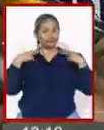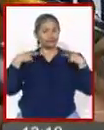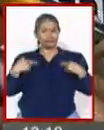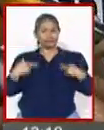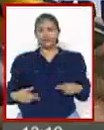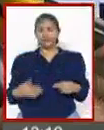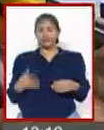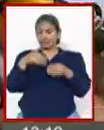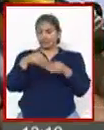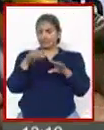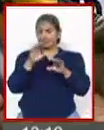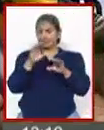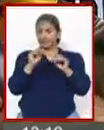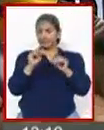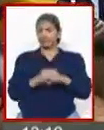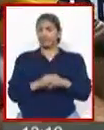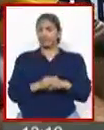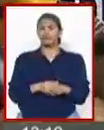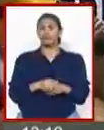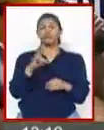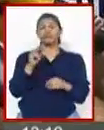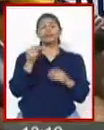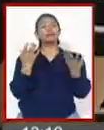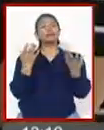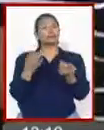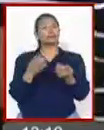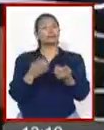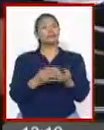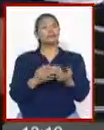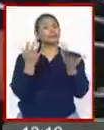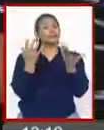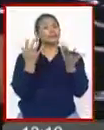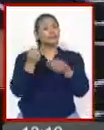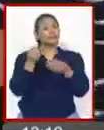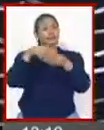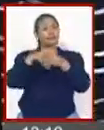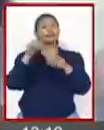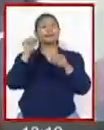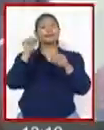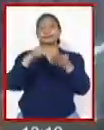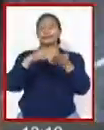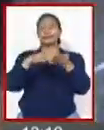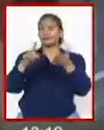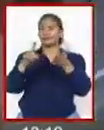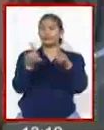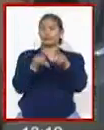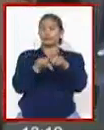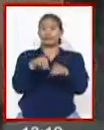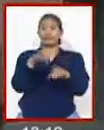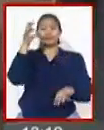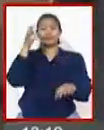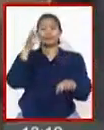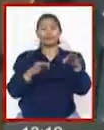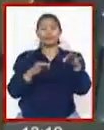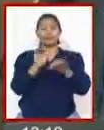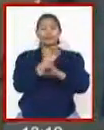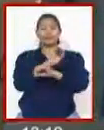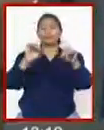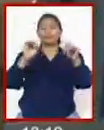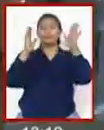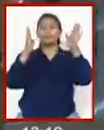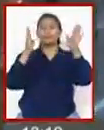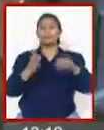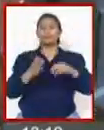mi voto no vale. Y eso no es lo que queremos. Los bolivianos queremos que mi voto sí valga, incluso si a la casilla ninguno se puede